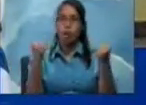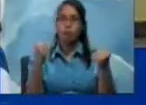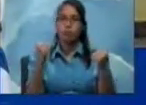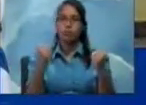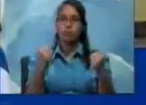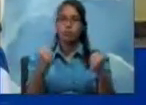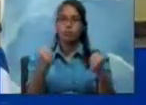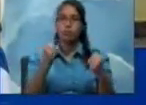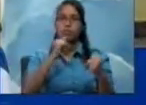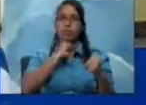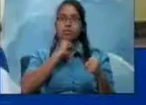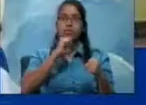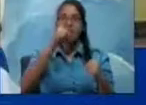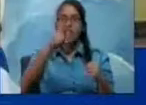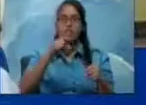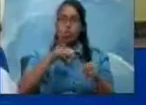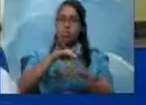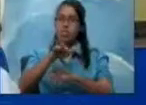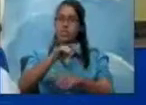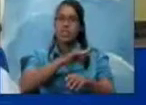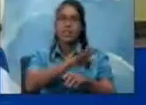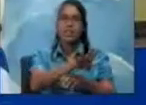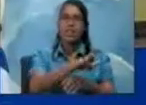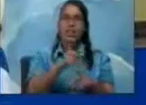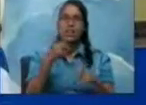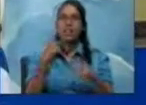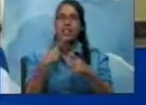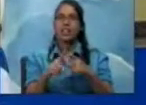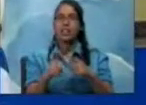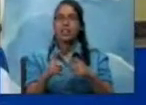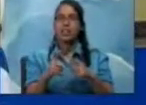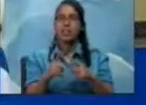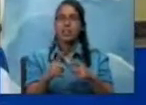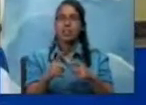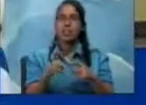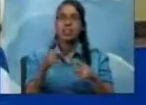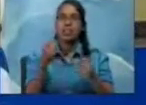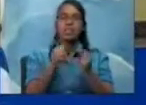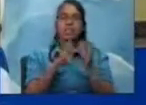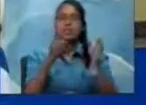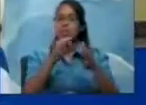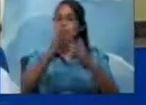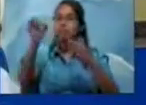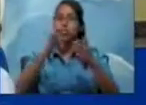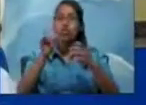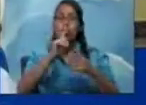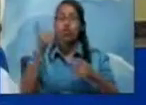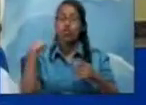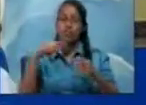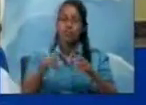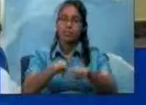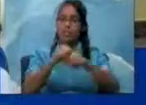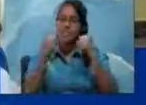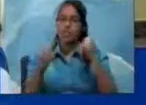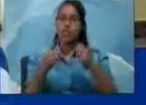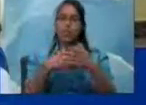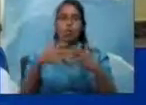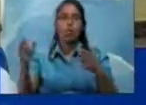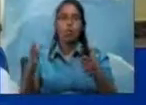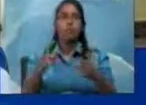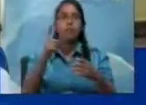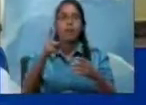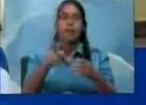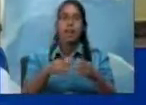porque es una red sin hilo es una red sin hilo no tiene hilo que se rompa